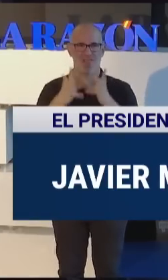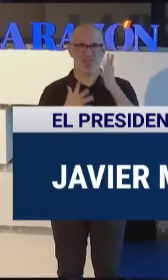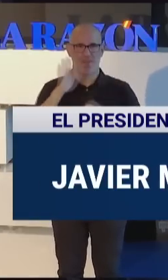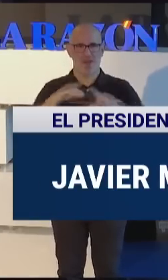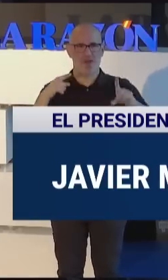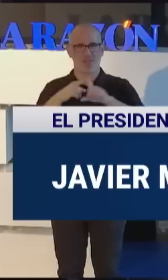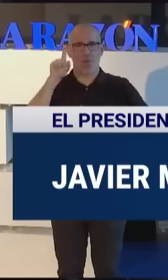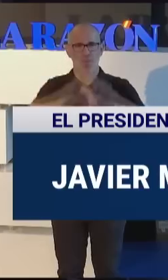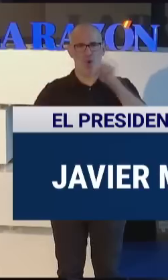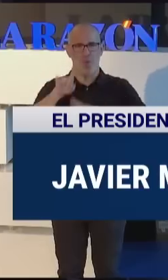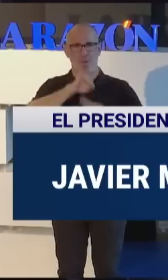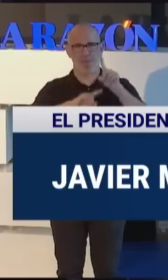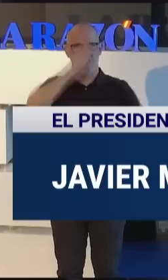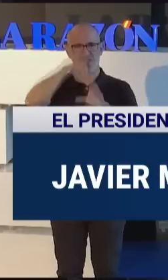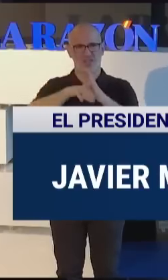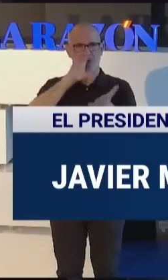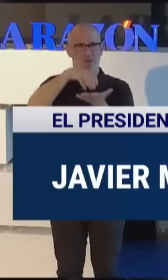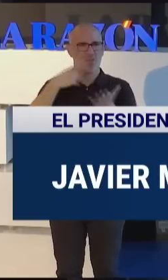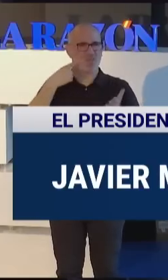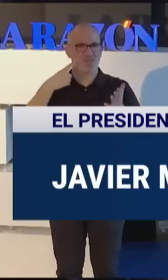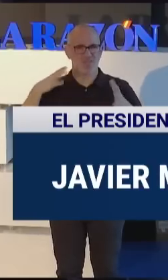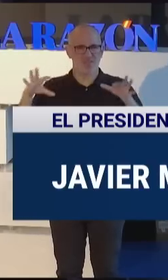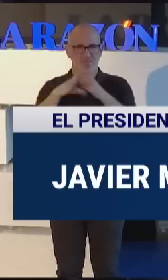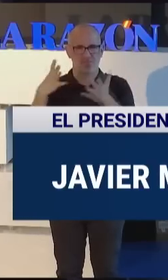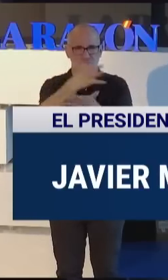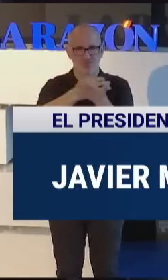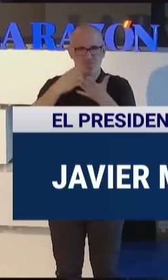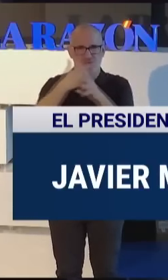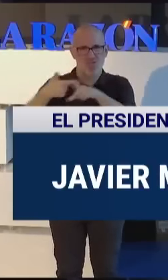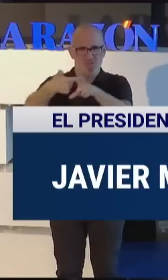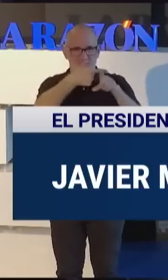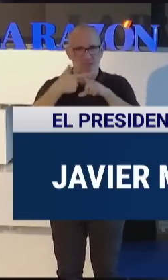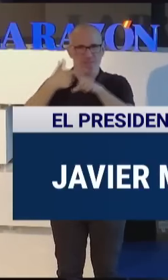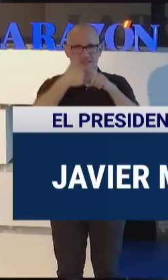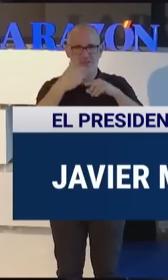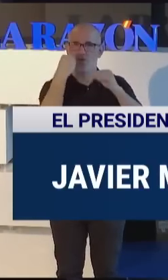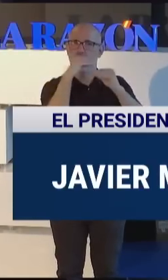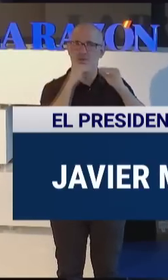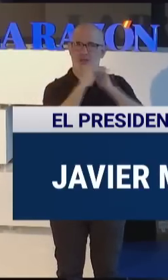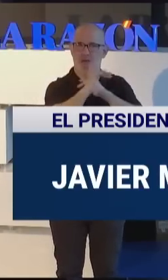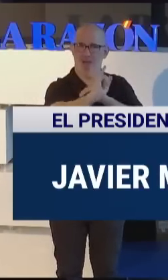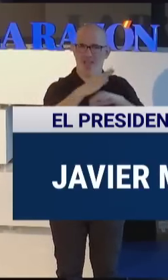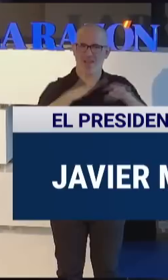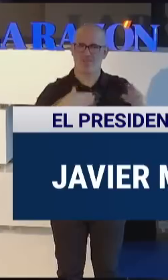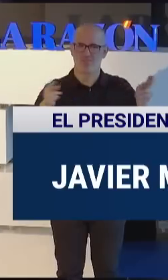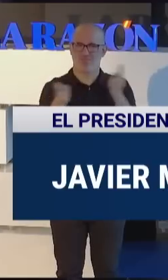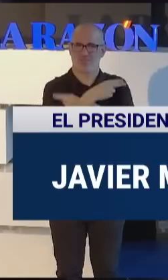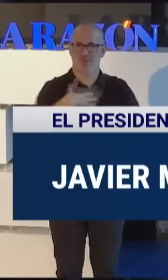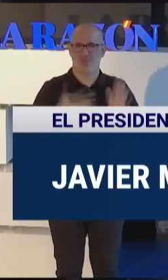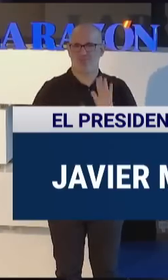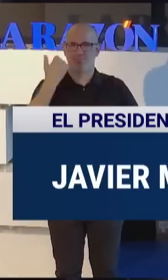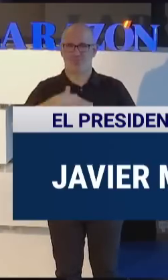limpiar el problema de lo que tiene que ver con los dividendos retenidos, para calzar los flujos de fondos. ¿Por